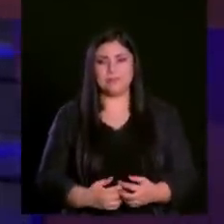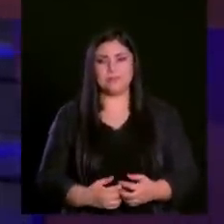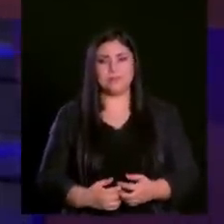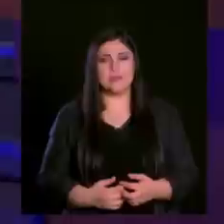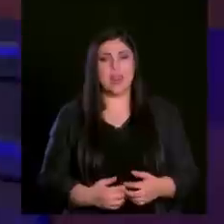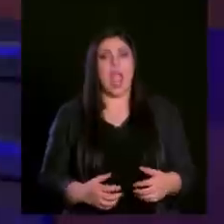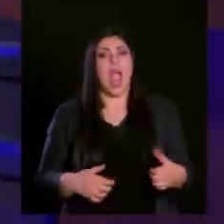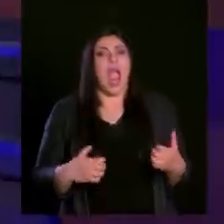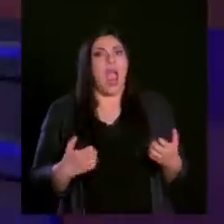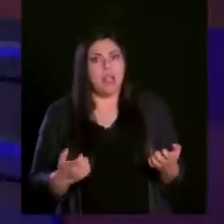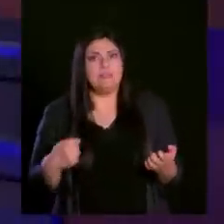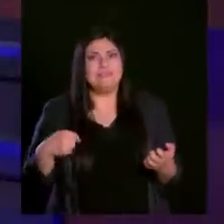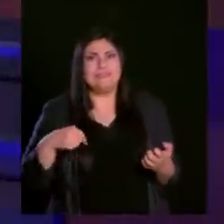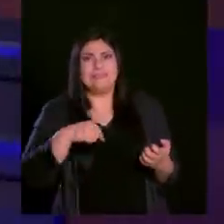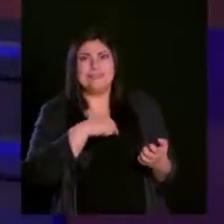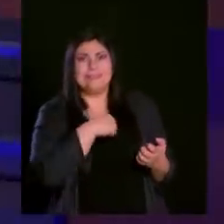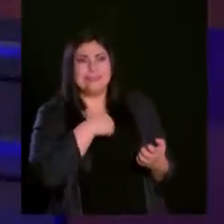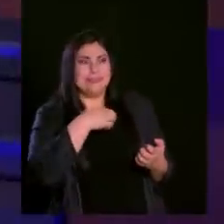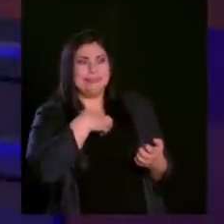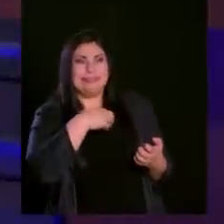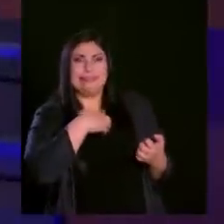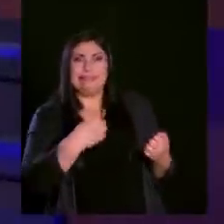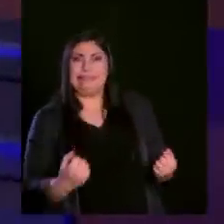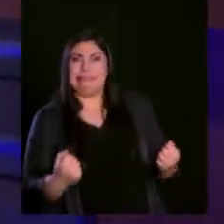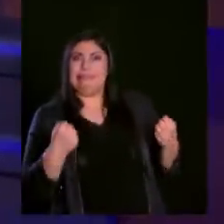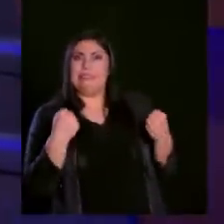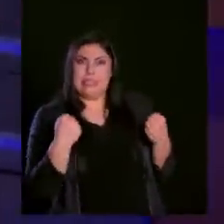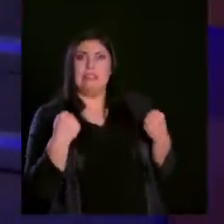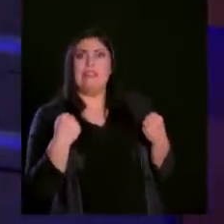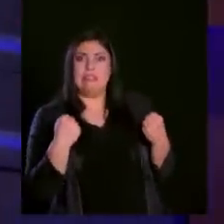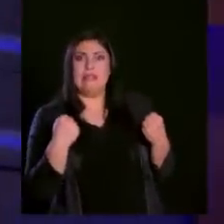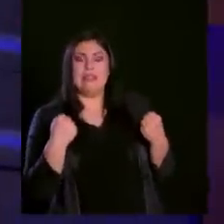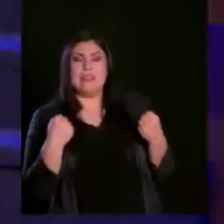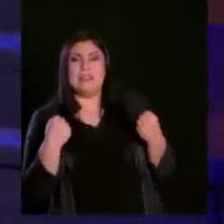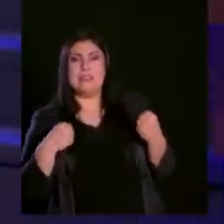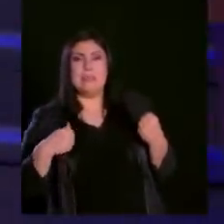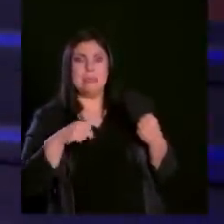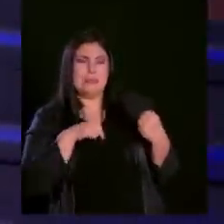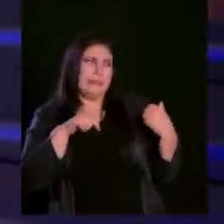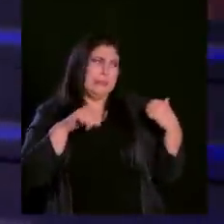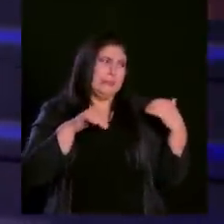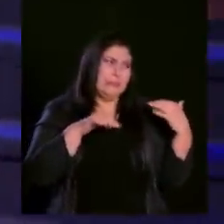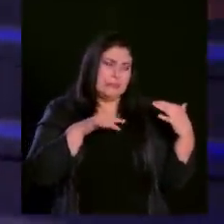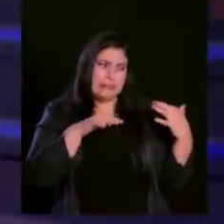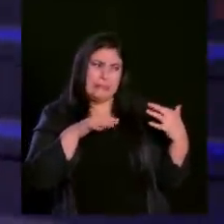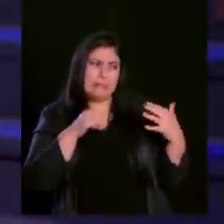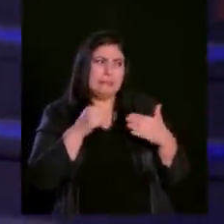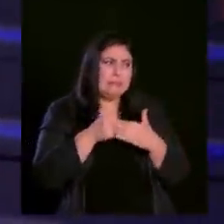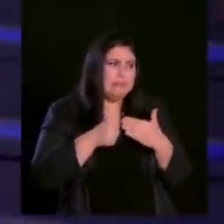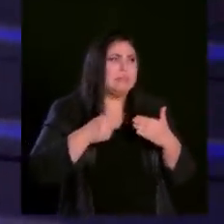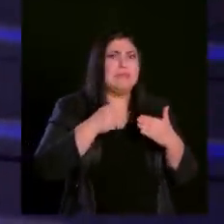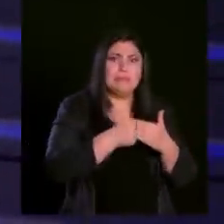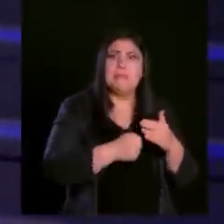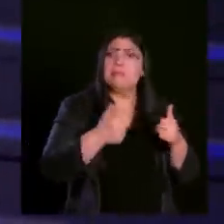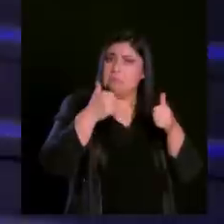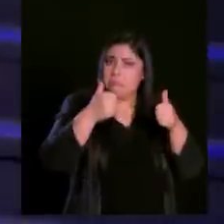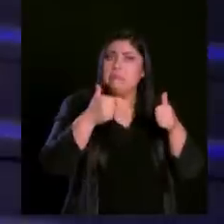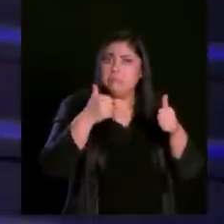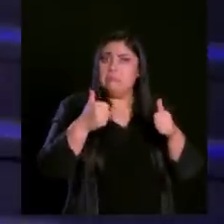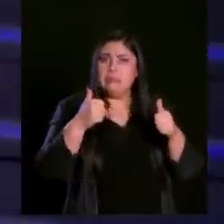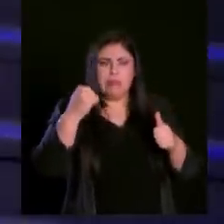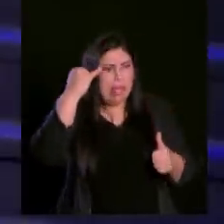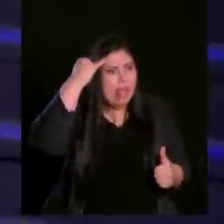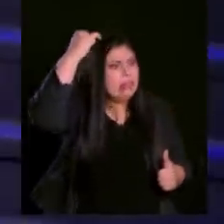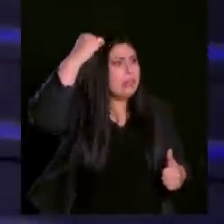entonces luchamos en nuestras propias fuerzas y peleamos y está bien tenemos capacidad inteligencia fuerza esto y